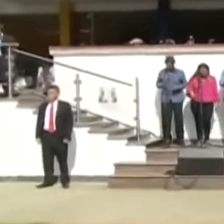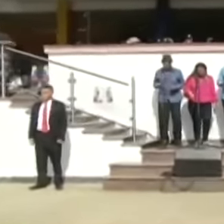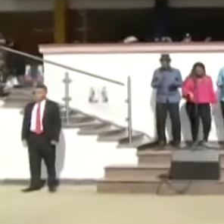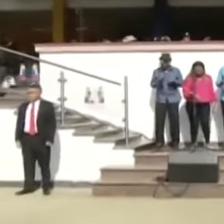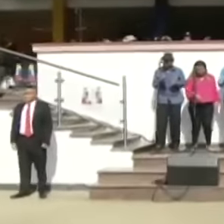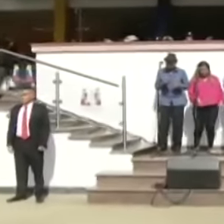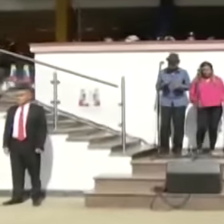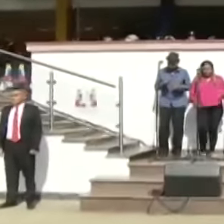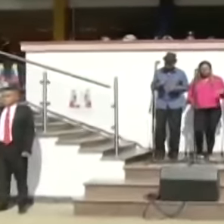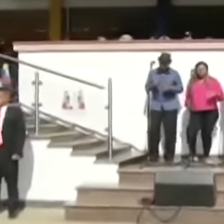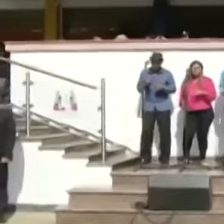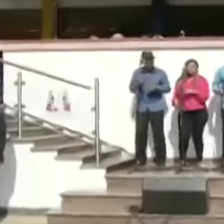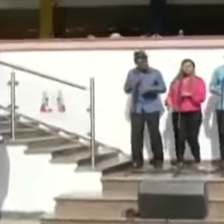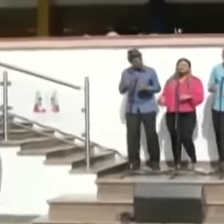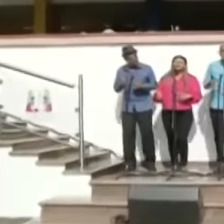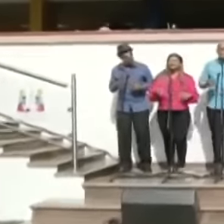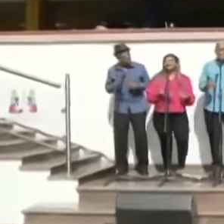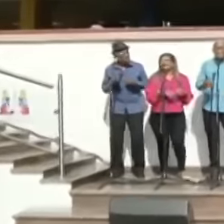Venezuela pegó un grito,